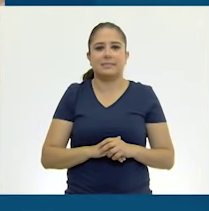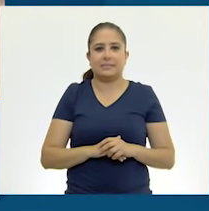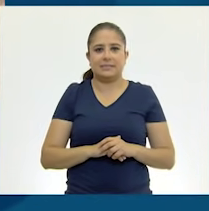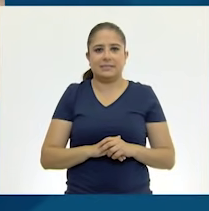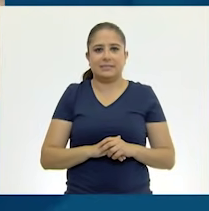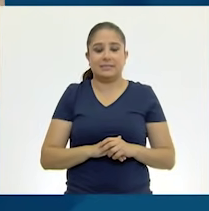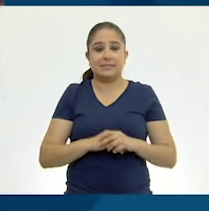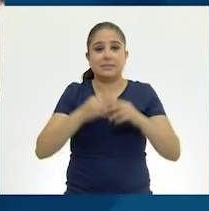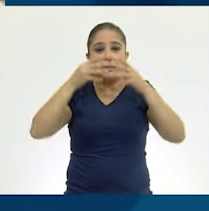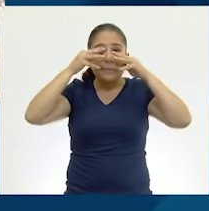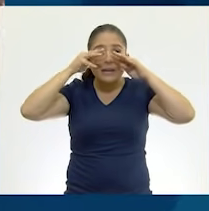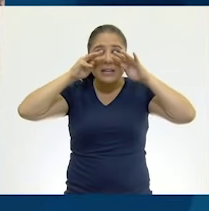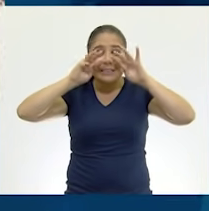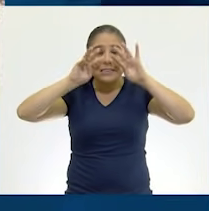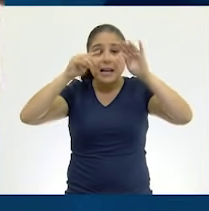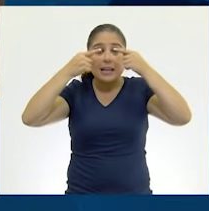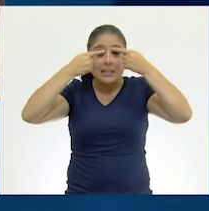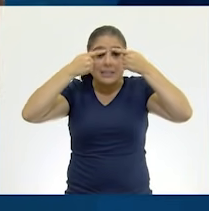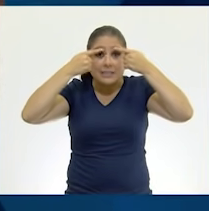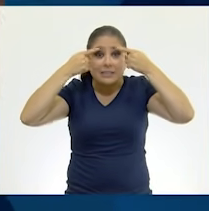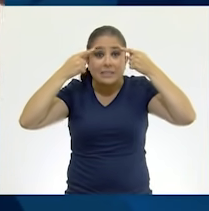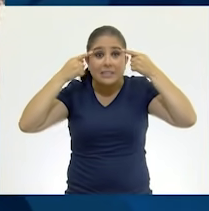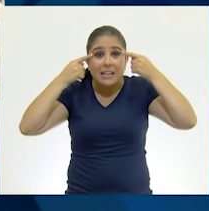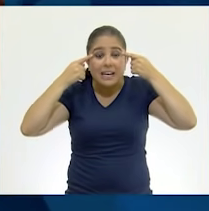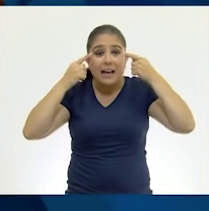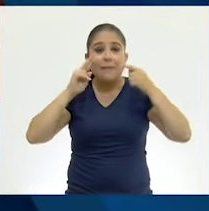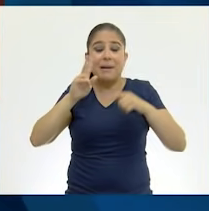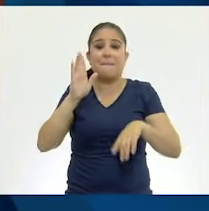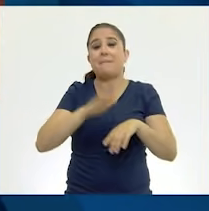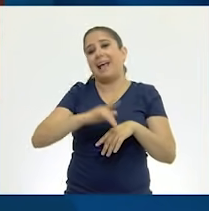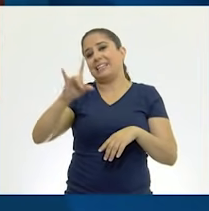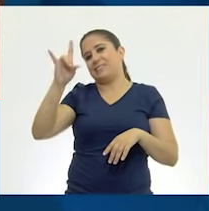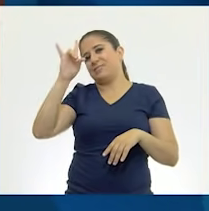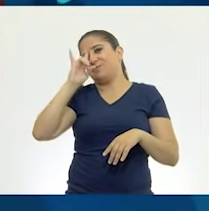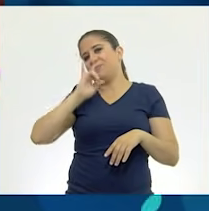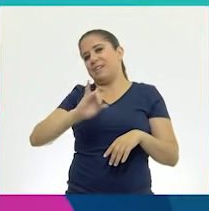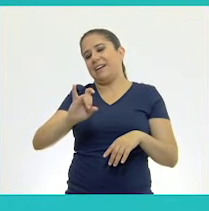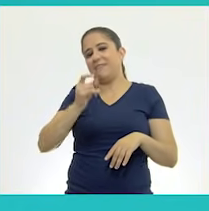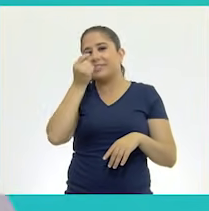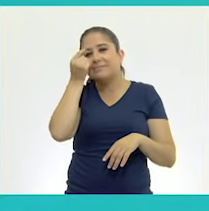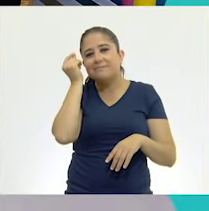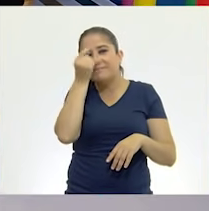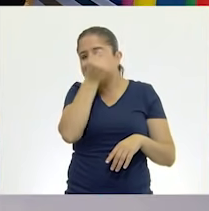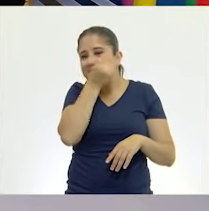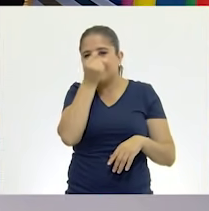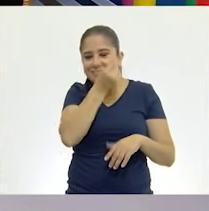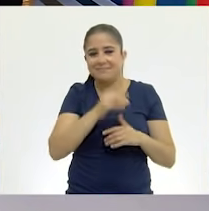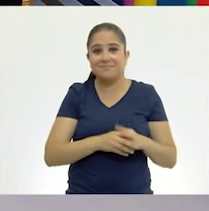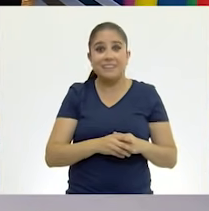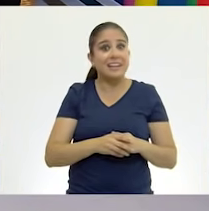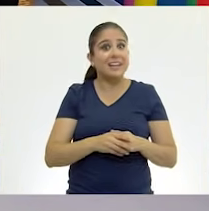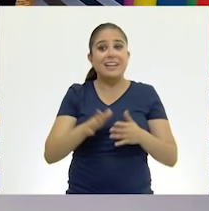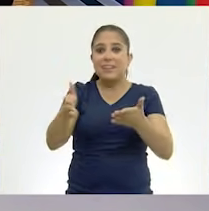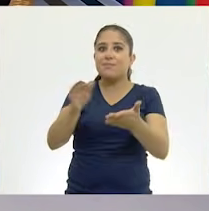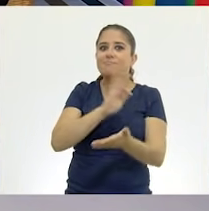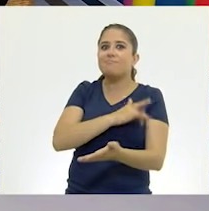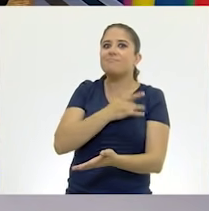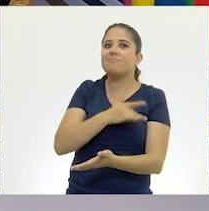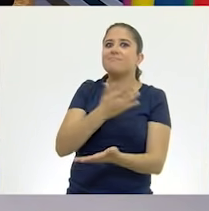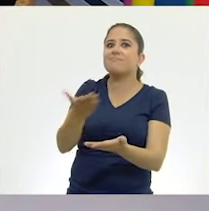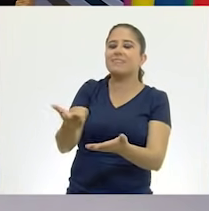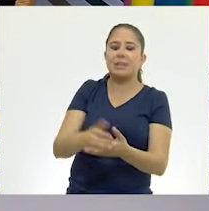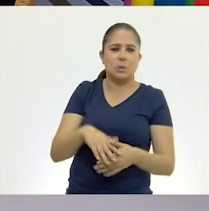Las pestañas o las cejas para verse más guapa. ¿Qué les pareció? No,